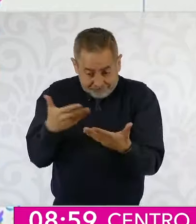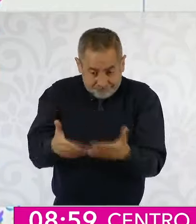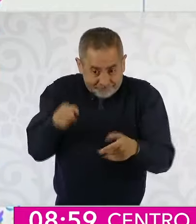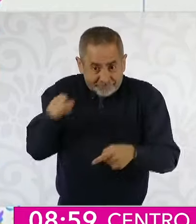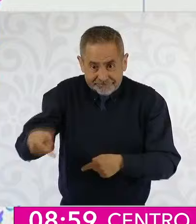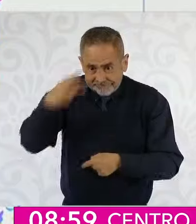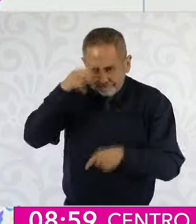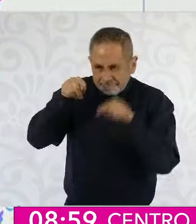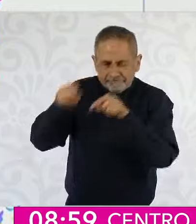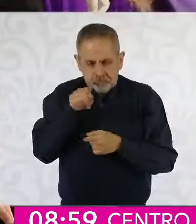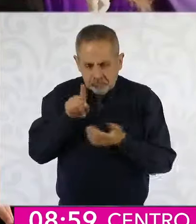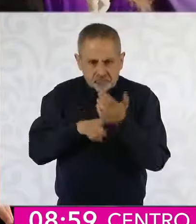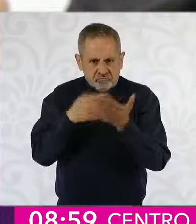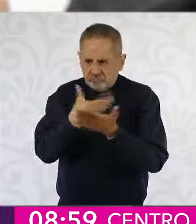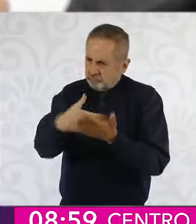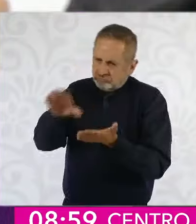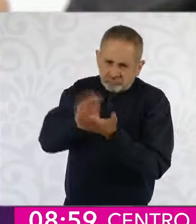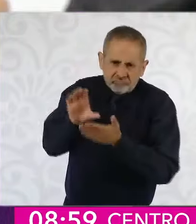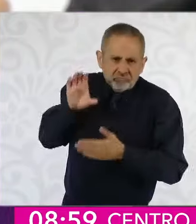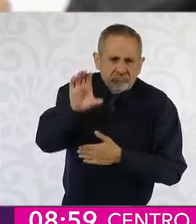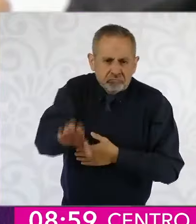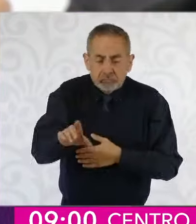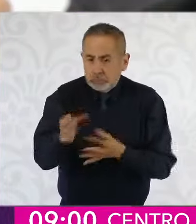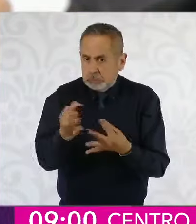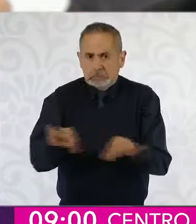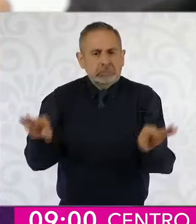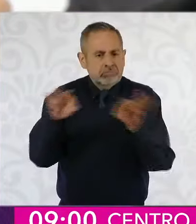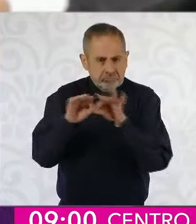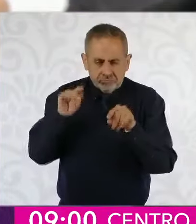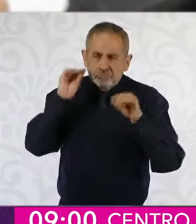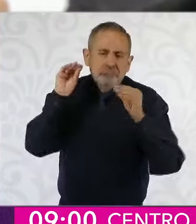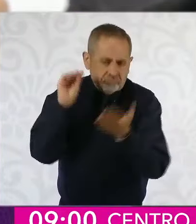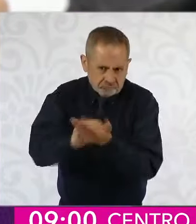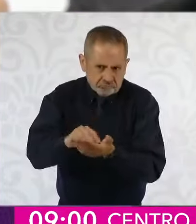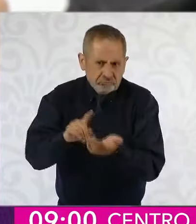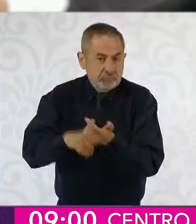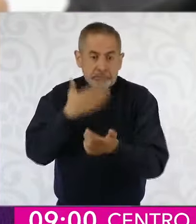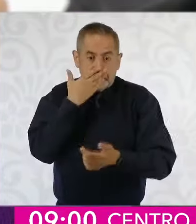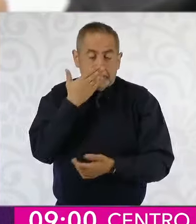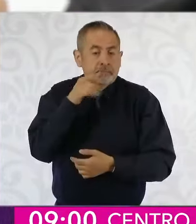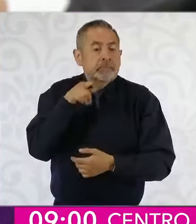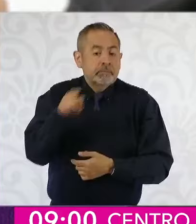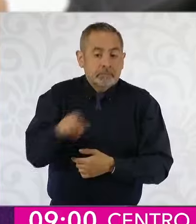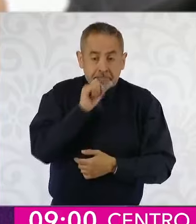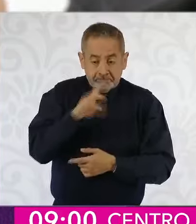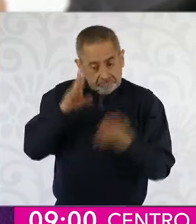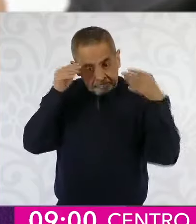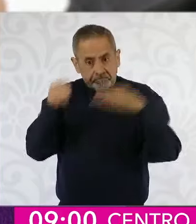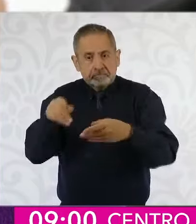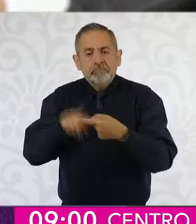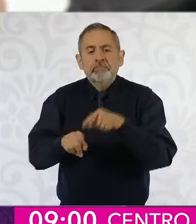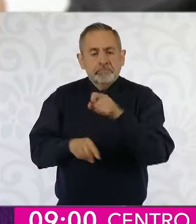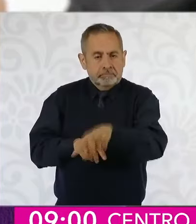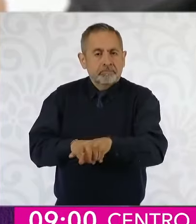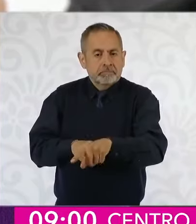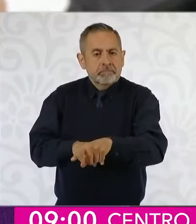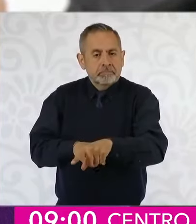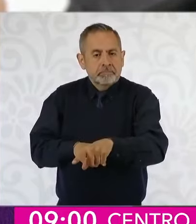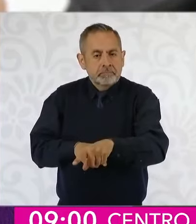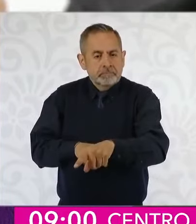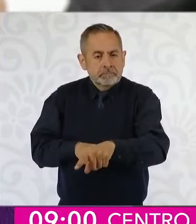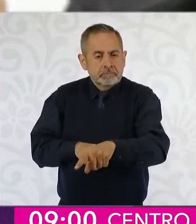turbina completa. La inversión es muy importante y que además también estarían enfocados